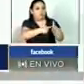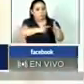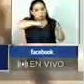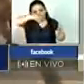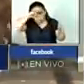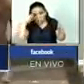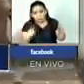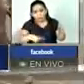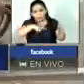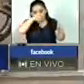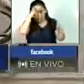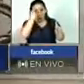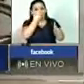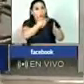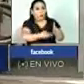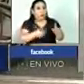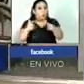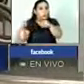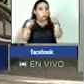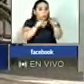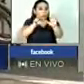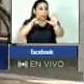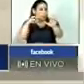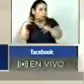lucha. Un octogenario,